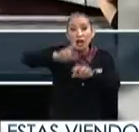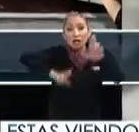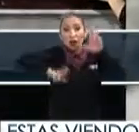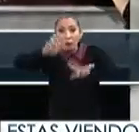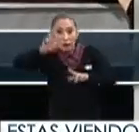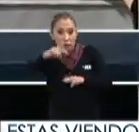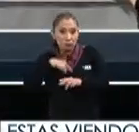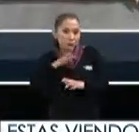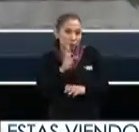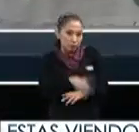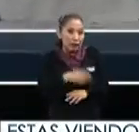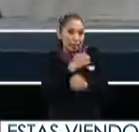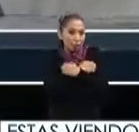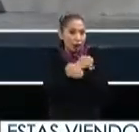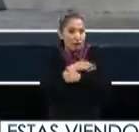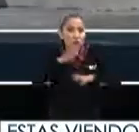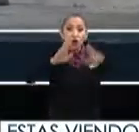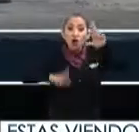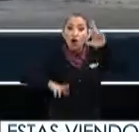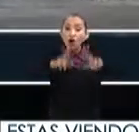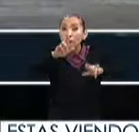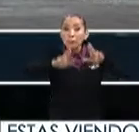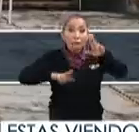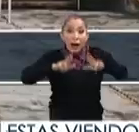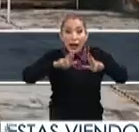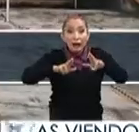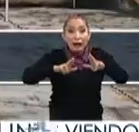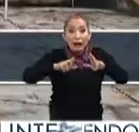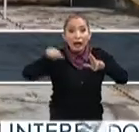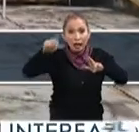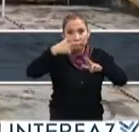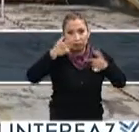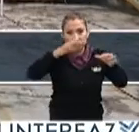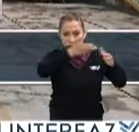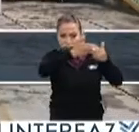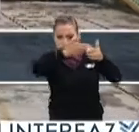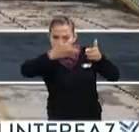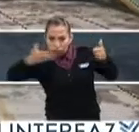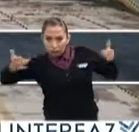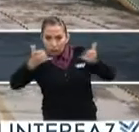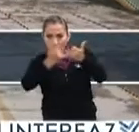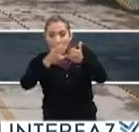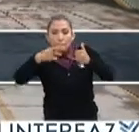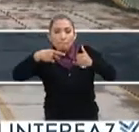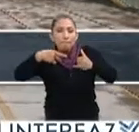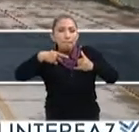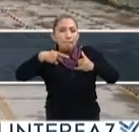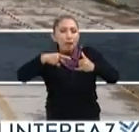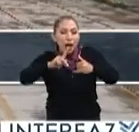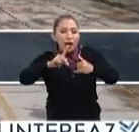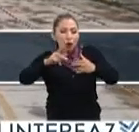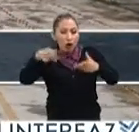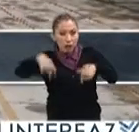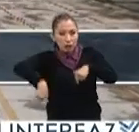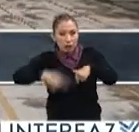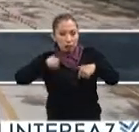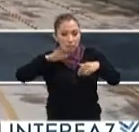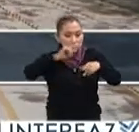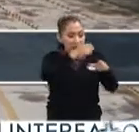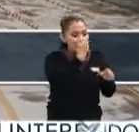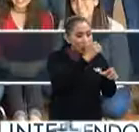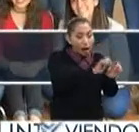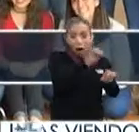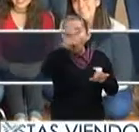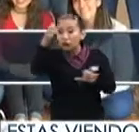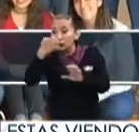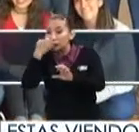normales, porque al final de cuentas la educación normal pues lleva una línea recta, pero incluso aquí salir de una